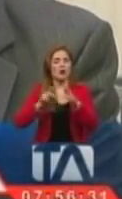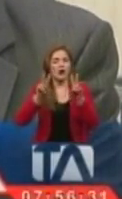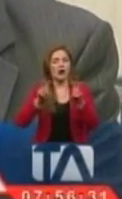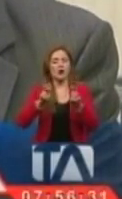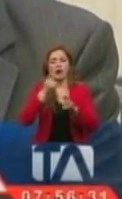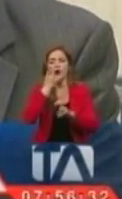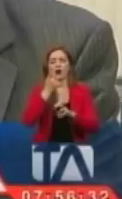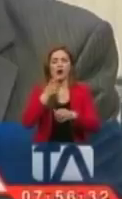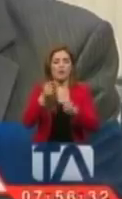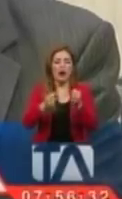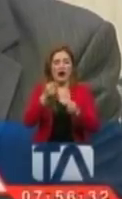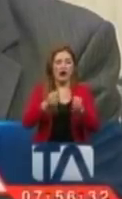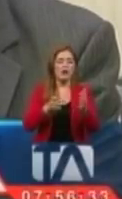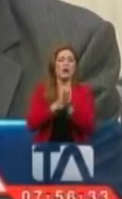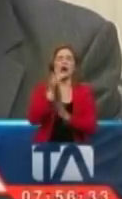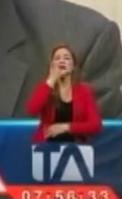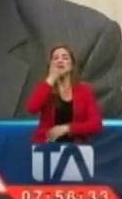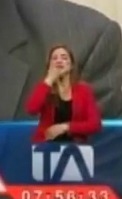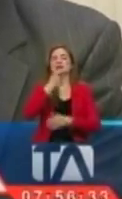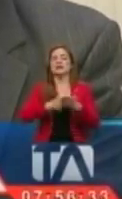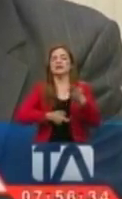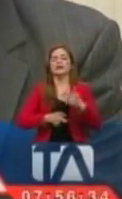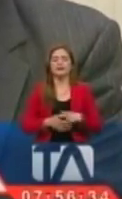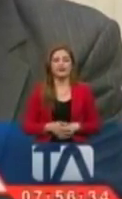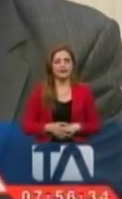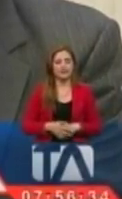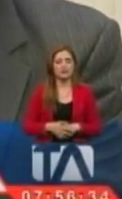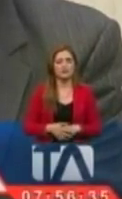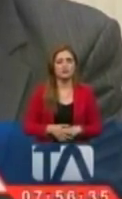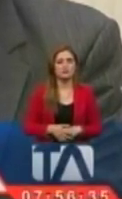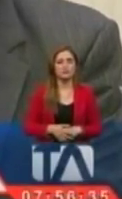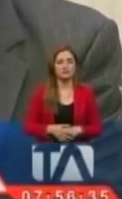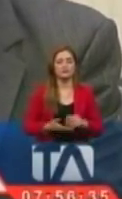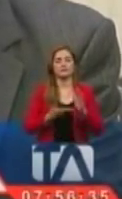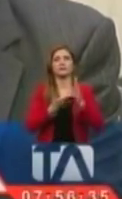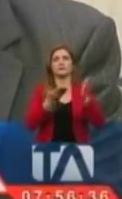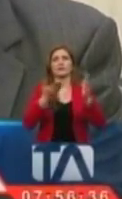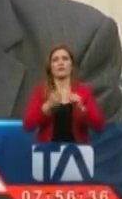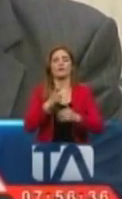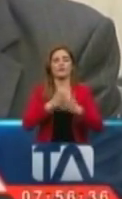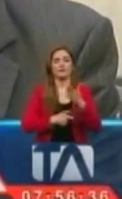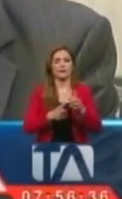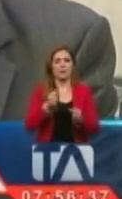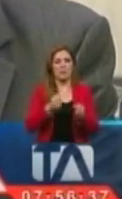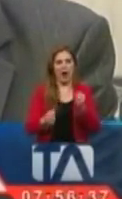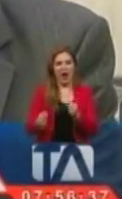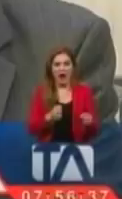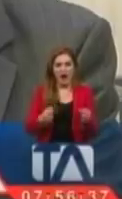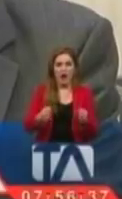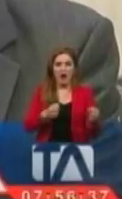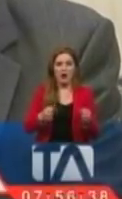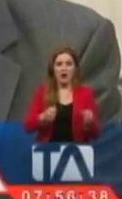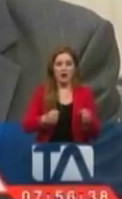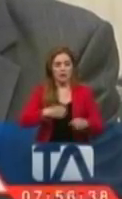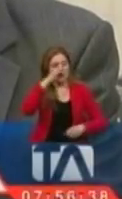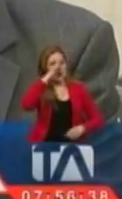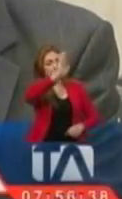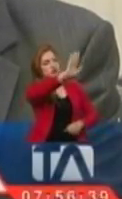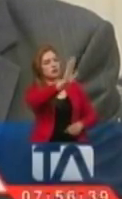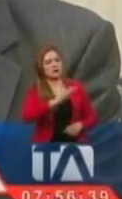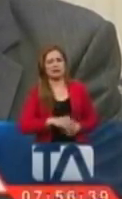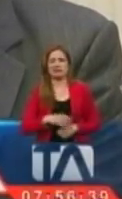de infracciones de tránsito es decir si usted tuvo una multa por exceso de velocidad en la que tiene que pagar aproximadamente